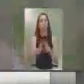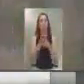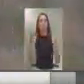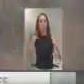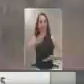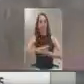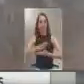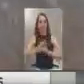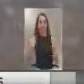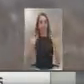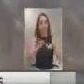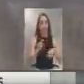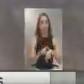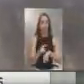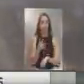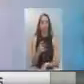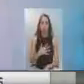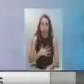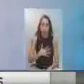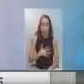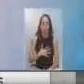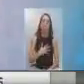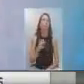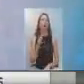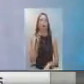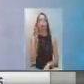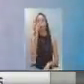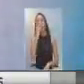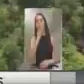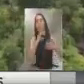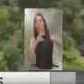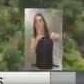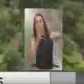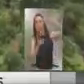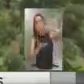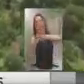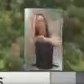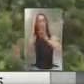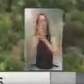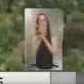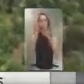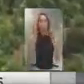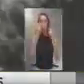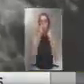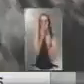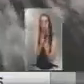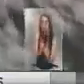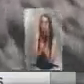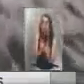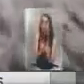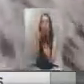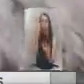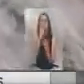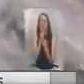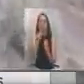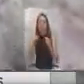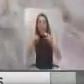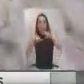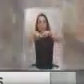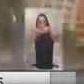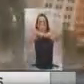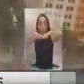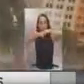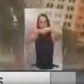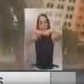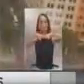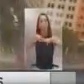eventos, los momentos más dolorosos, la belleza de nuestro planeta como nunca antes la habíamos visto. El encanto de los drones es más